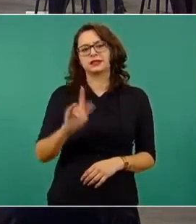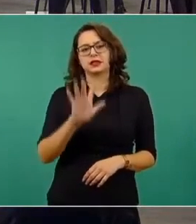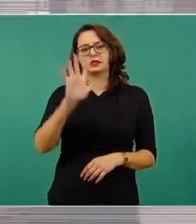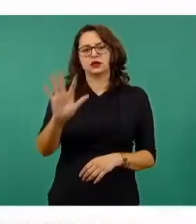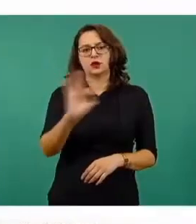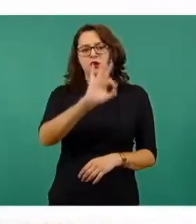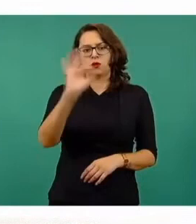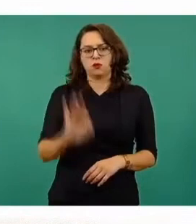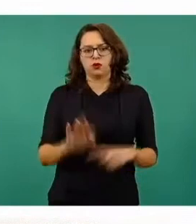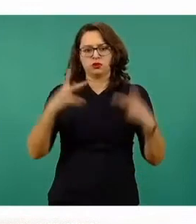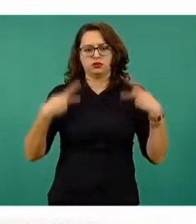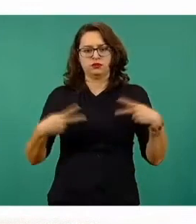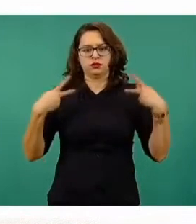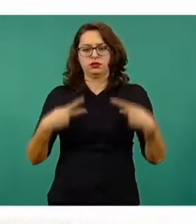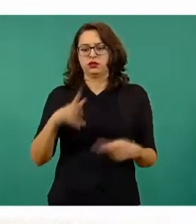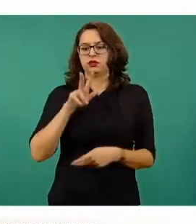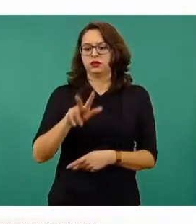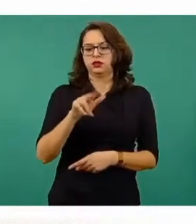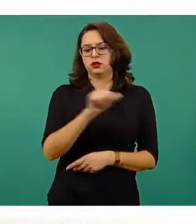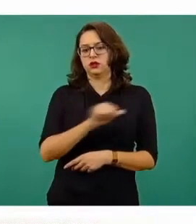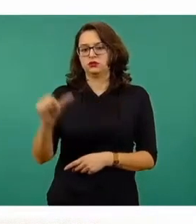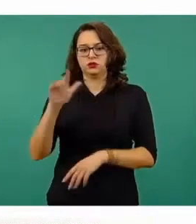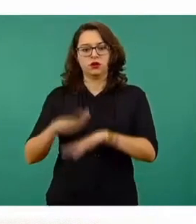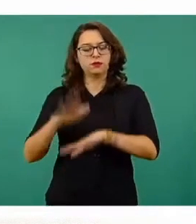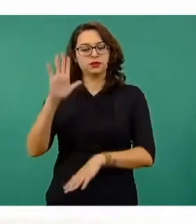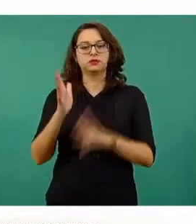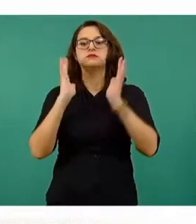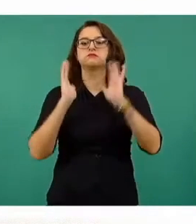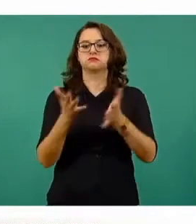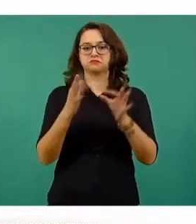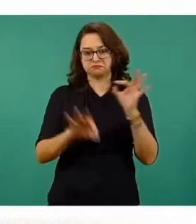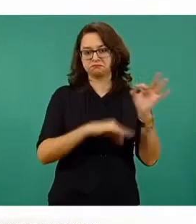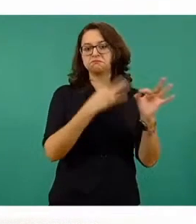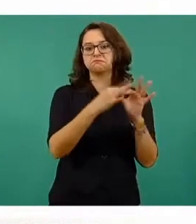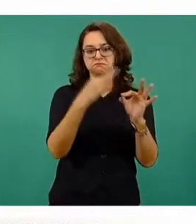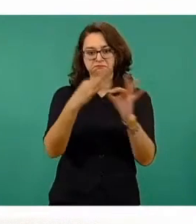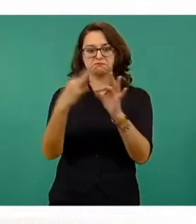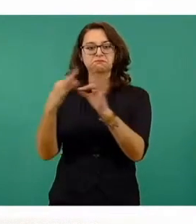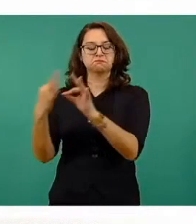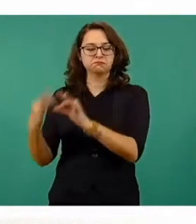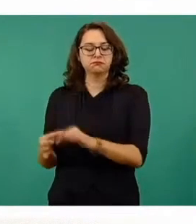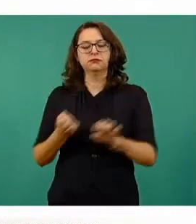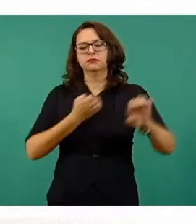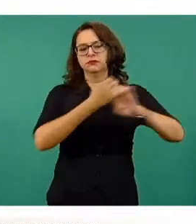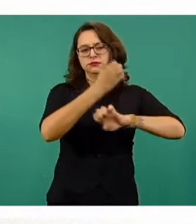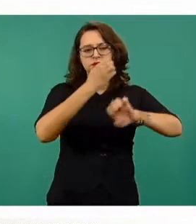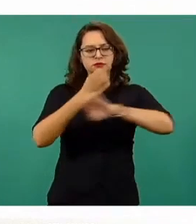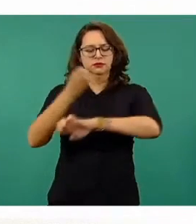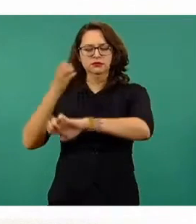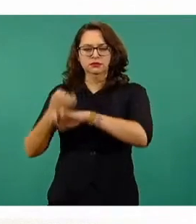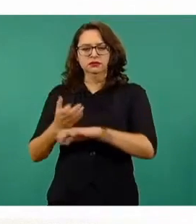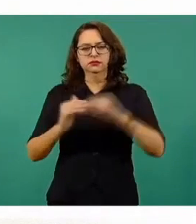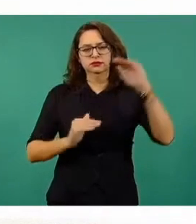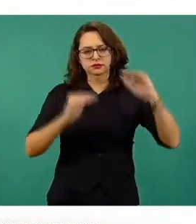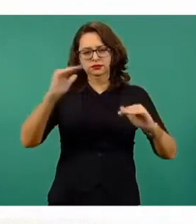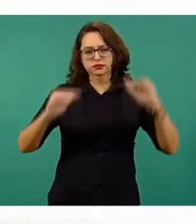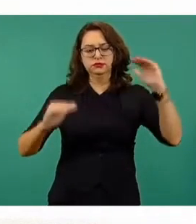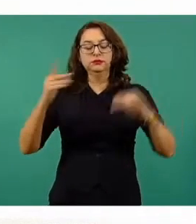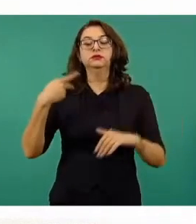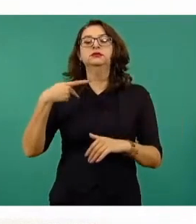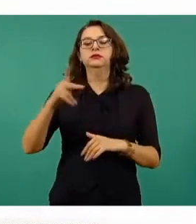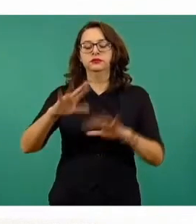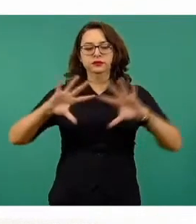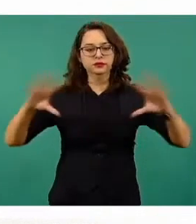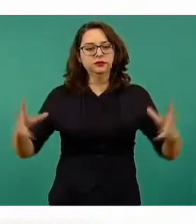de la población adulta en promedio ha sido cubierta, algunas variaciones entre las entidades federativas, pero en su mayoría,